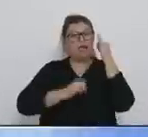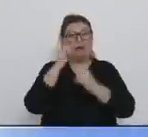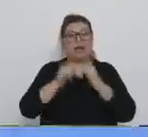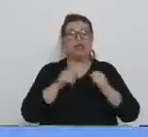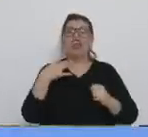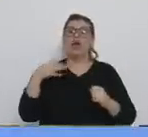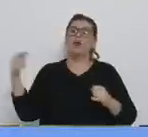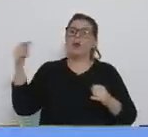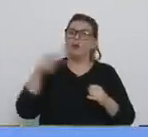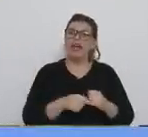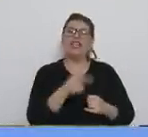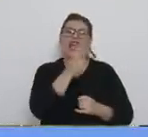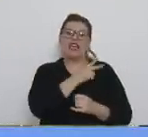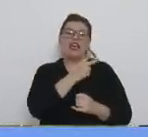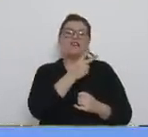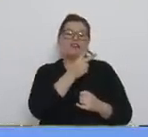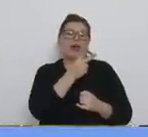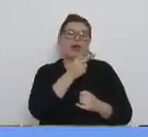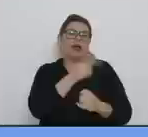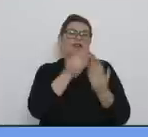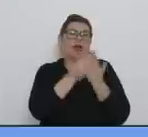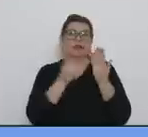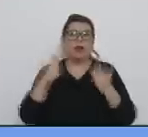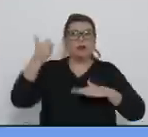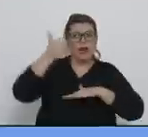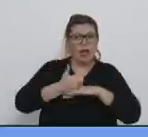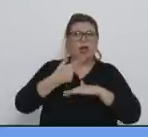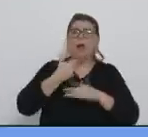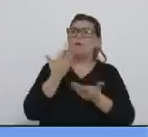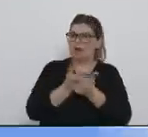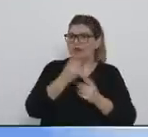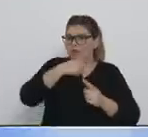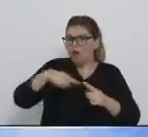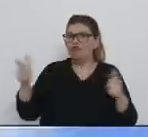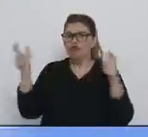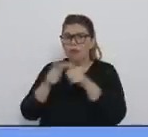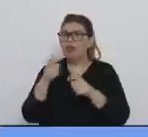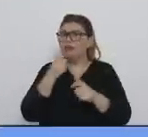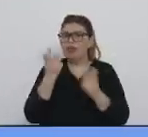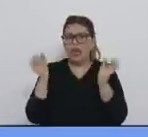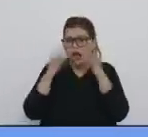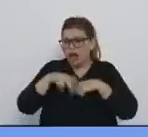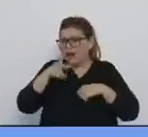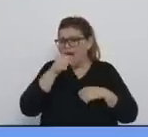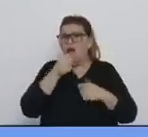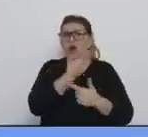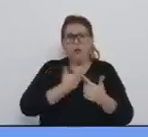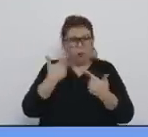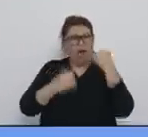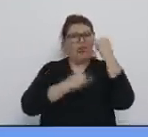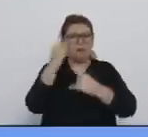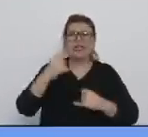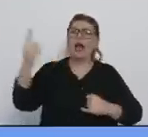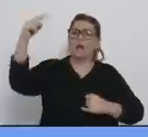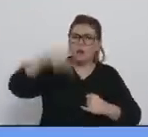le queda un poco pero que venga el jefe de gabinete y pedimos con dictamen de comisión si no tiene nada que esconder y el gobierno tiene que explicar que nos